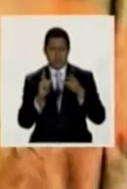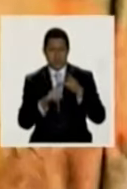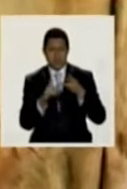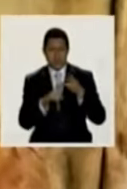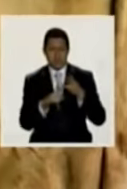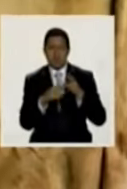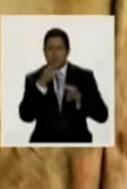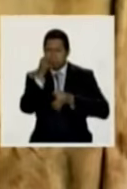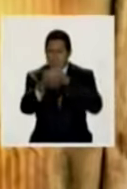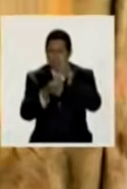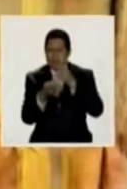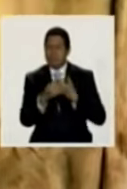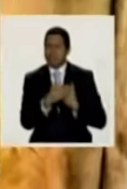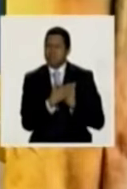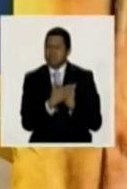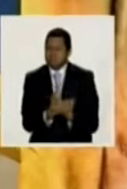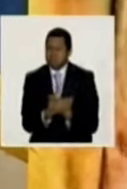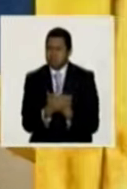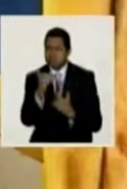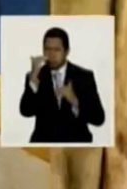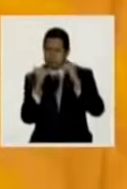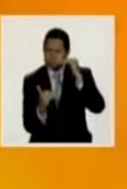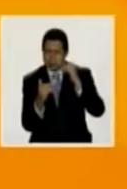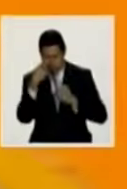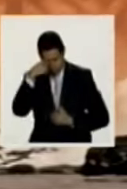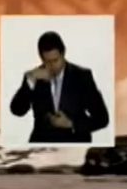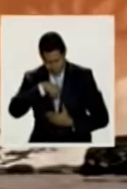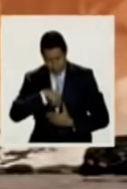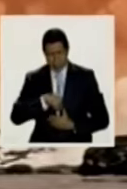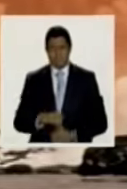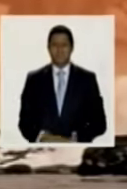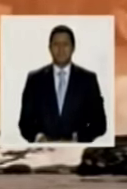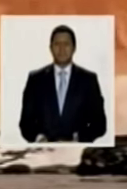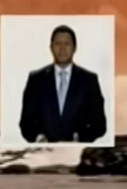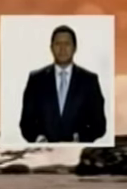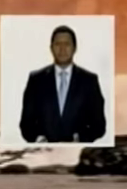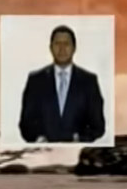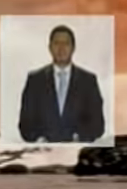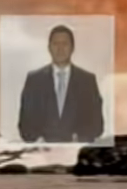los que describen pasiones y desequilibrios internos.